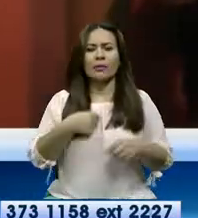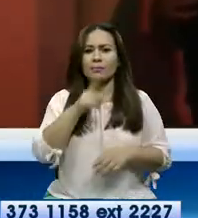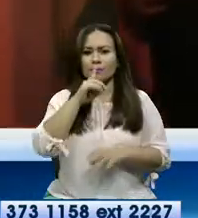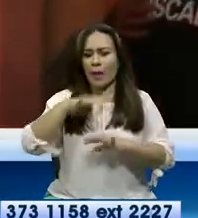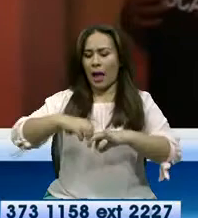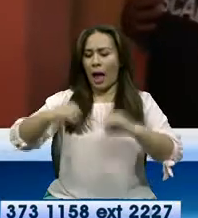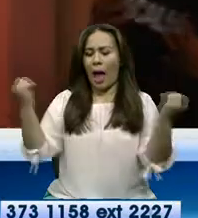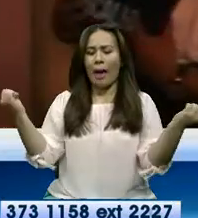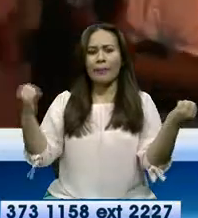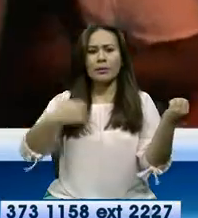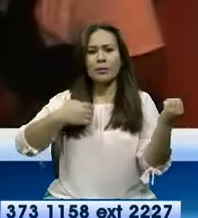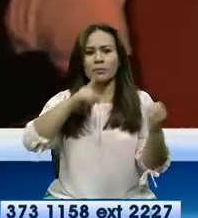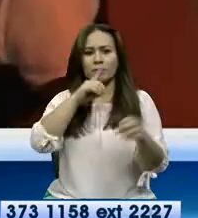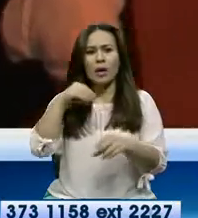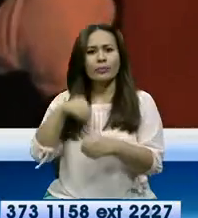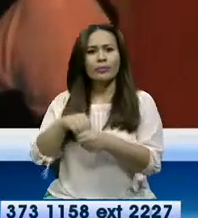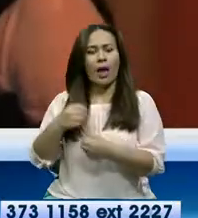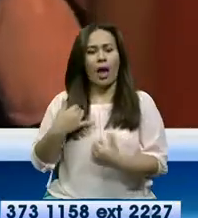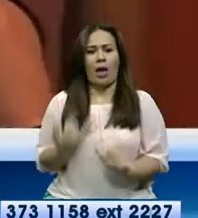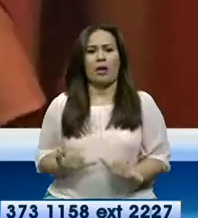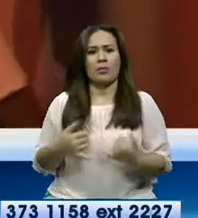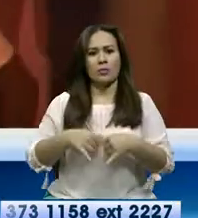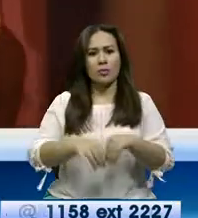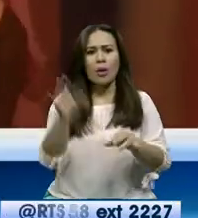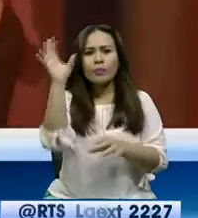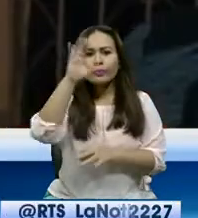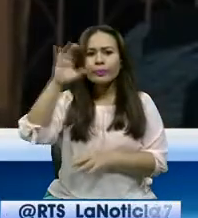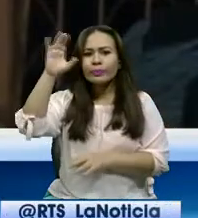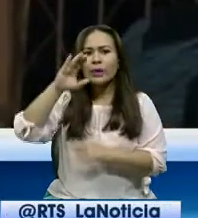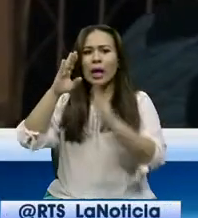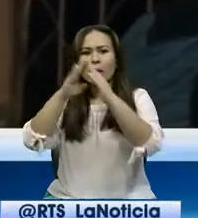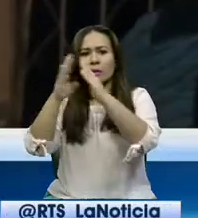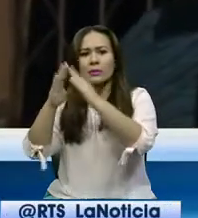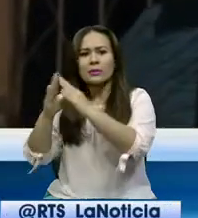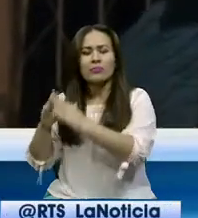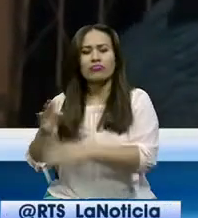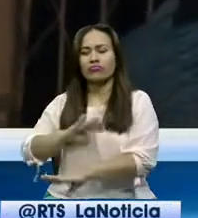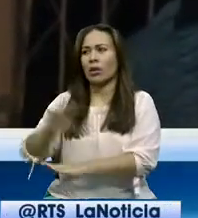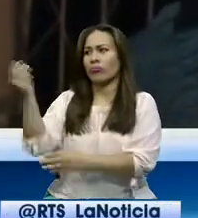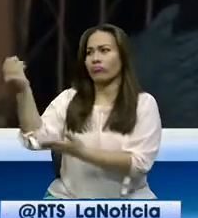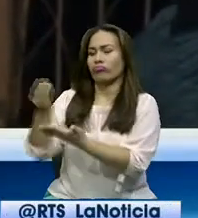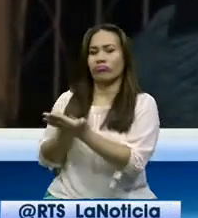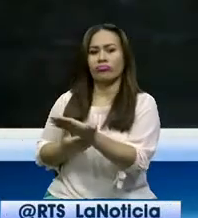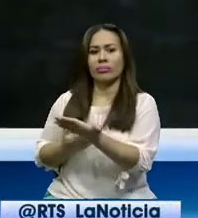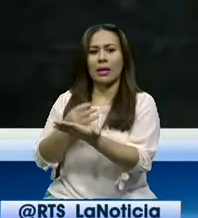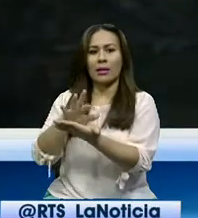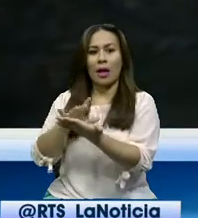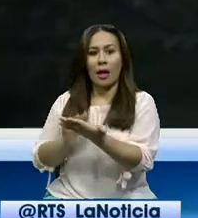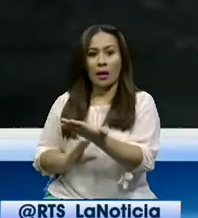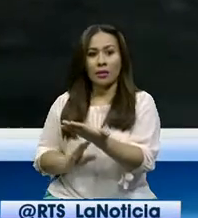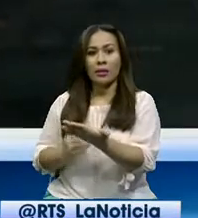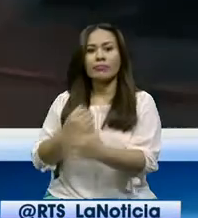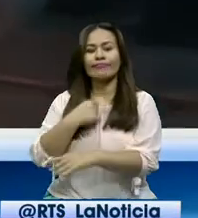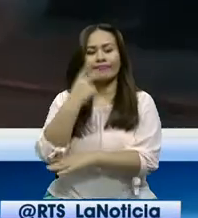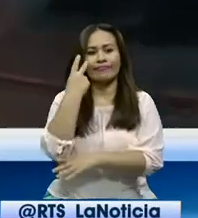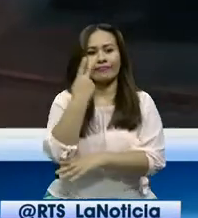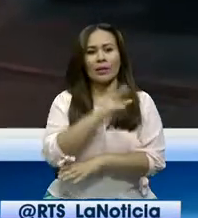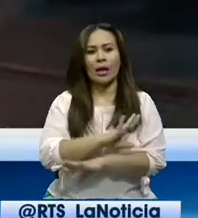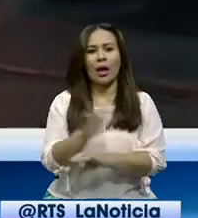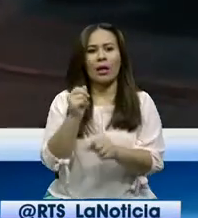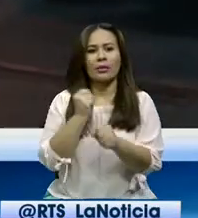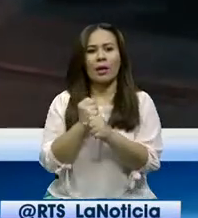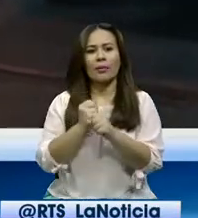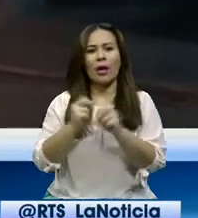ya. Entonces estamos todavía buscando en todos los domicilios que tenemos las órdenes con fiscalía. El resultado del